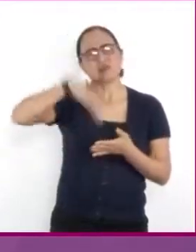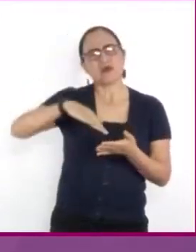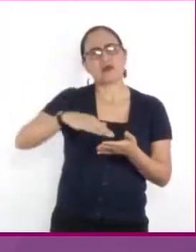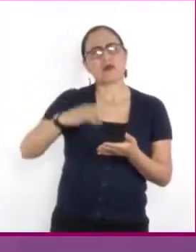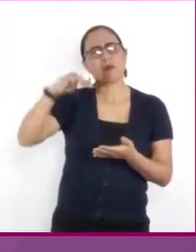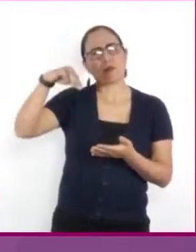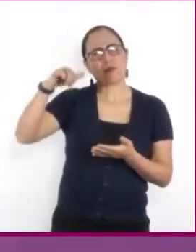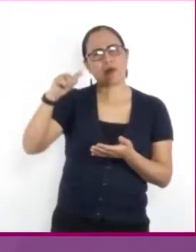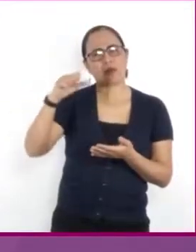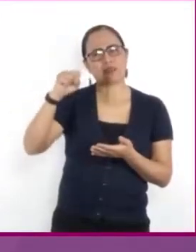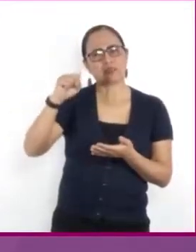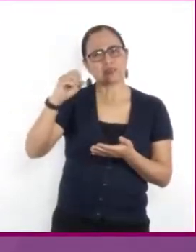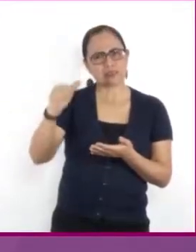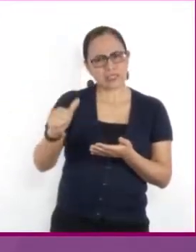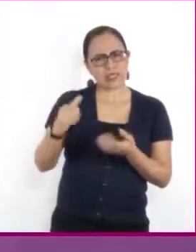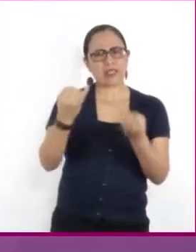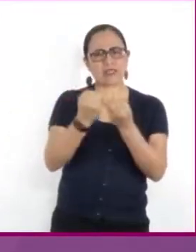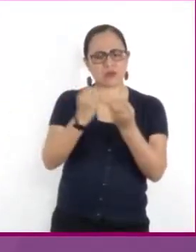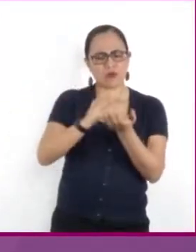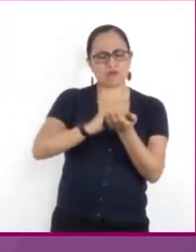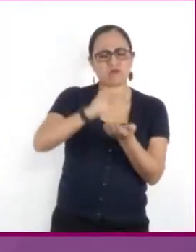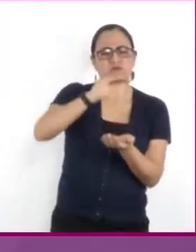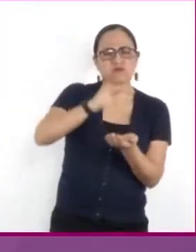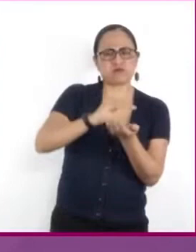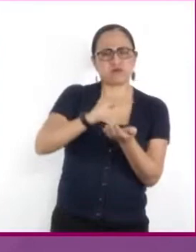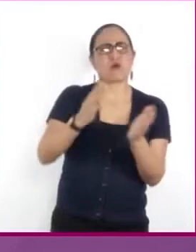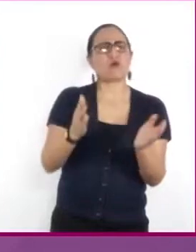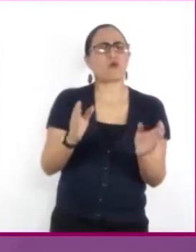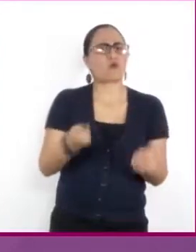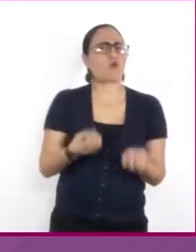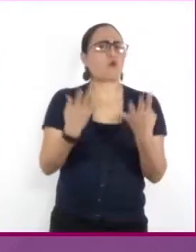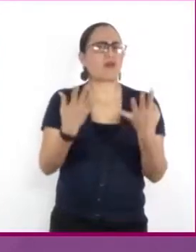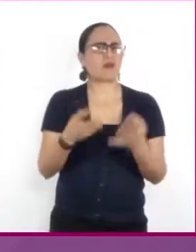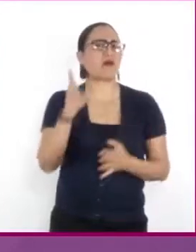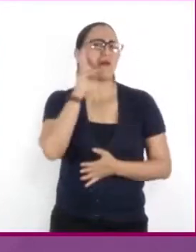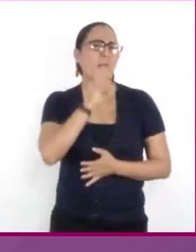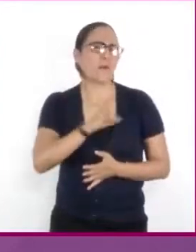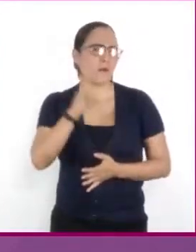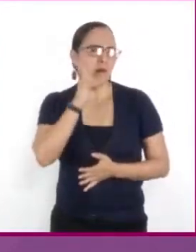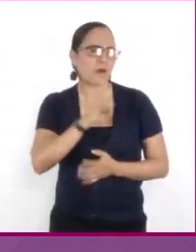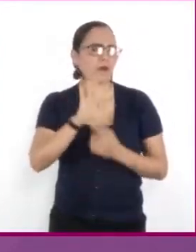y cuánto espacio ocupa? Veamos la siguiente experiencia.